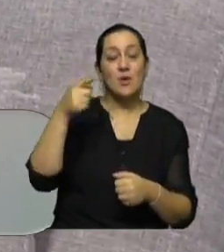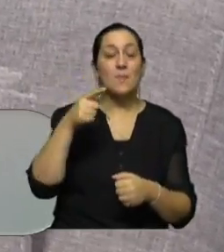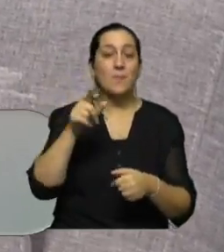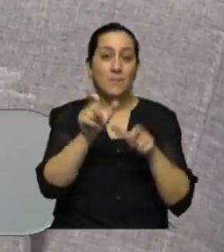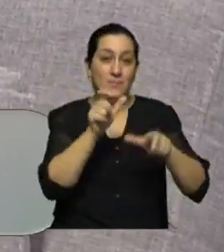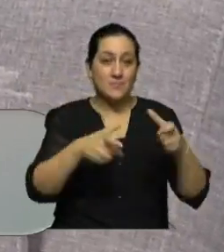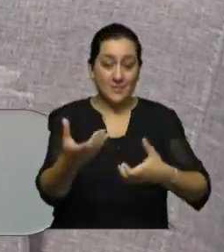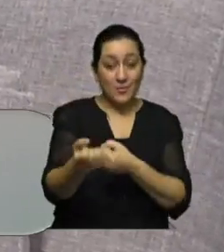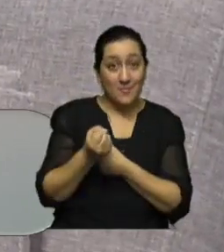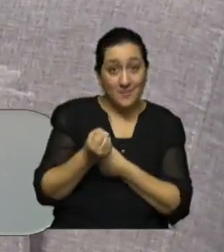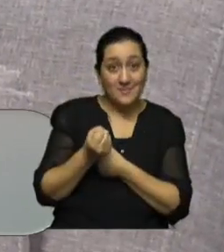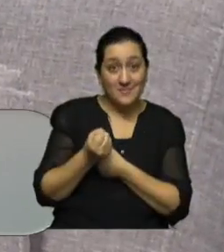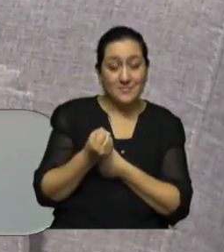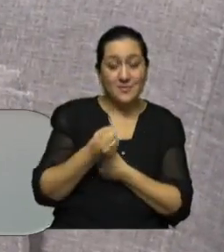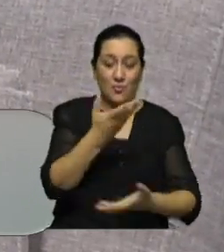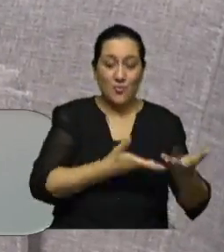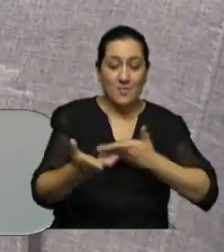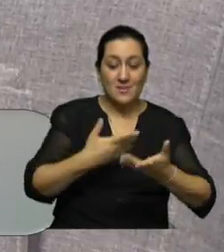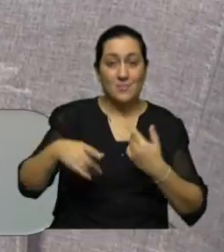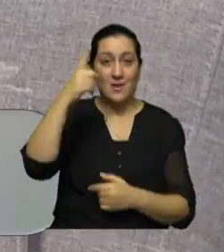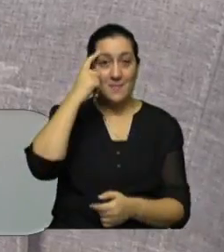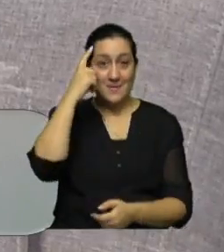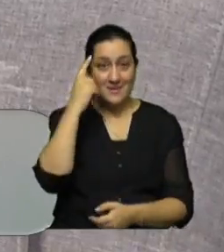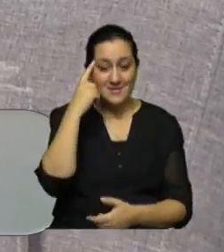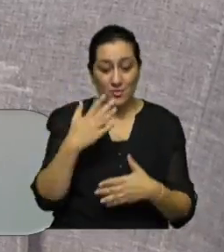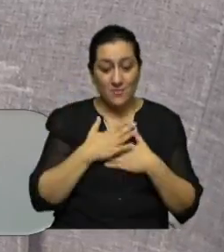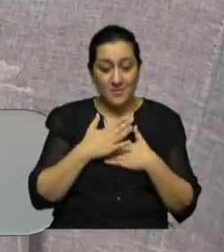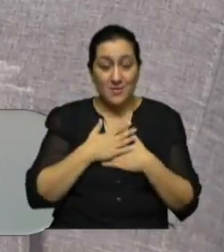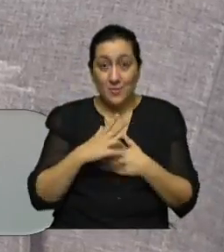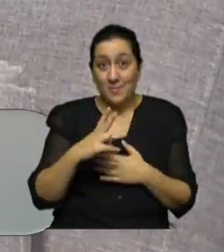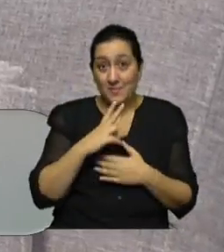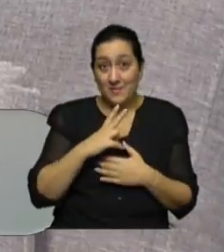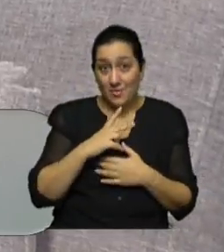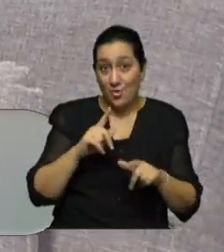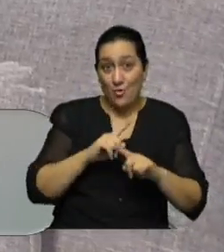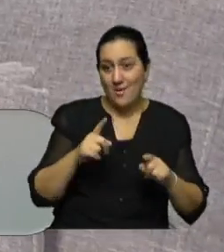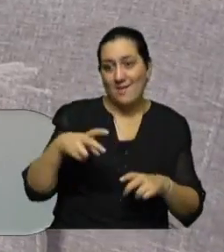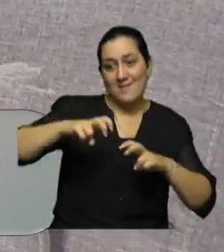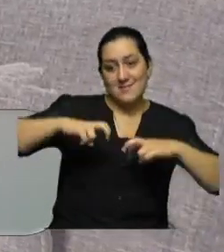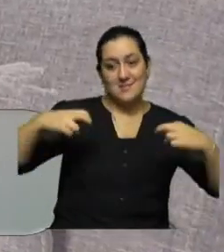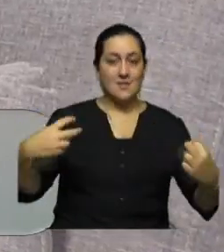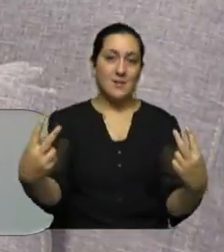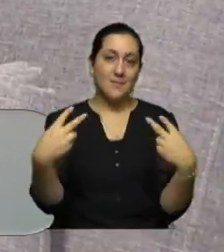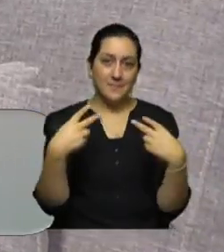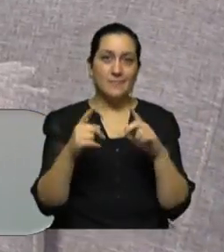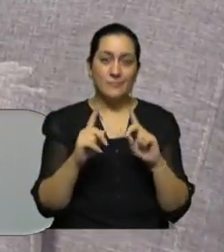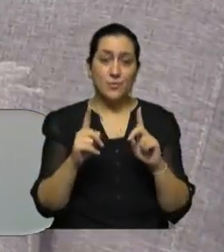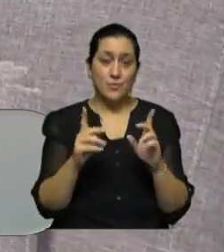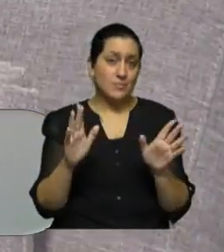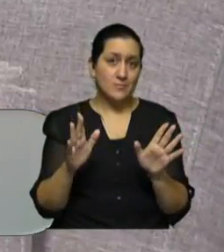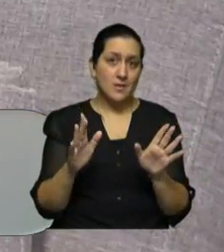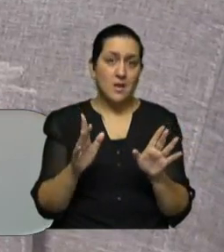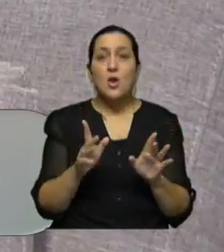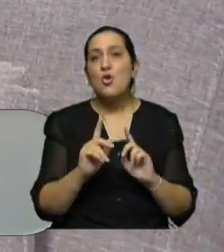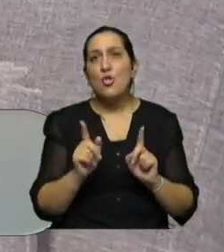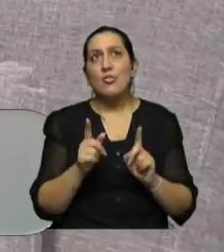conmigo. Lo siento como compartiendo la experiencia escénica conmigo, en algo muy íntimo. No es que vienen, se sientan y miran. No es que nadie va a tener que hacer